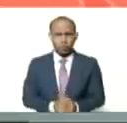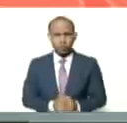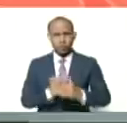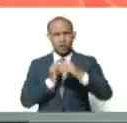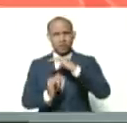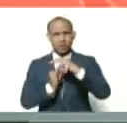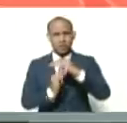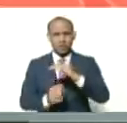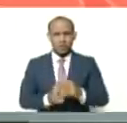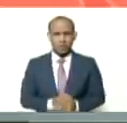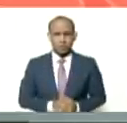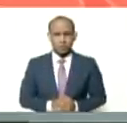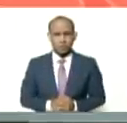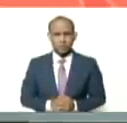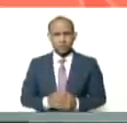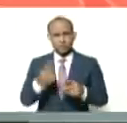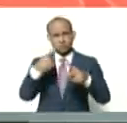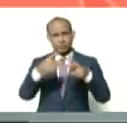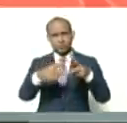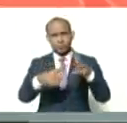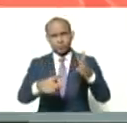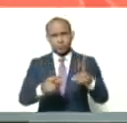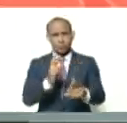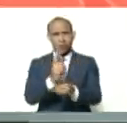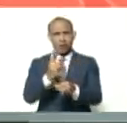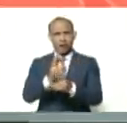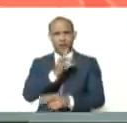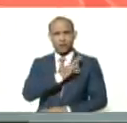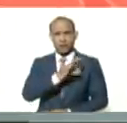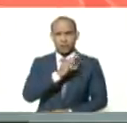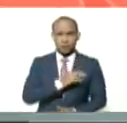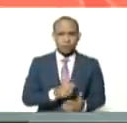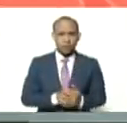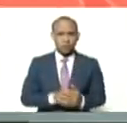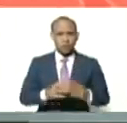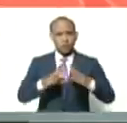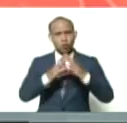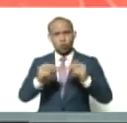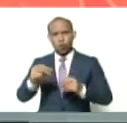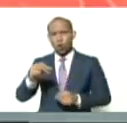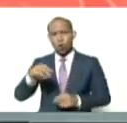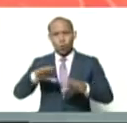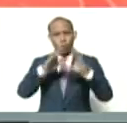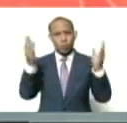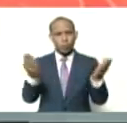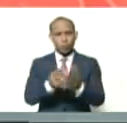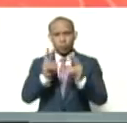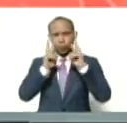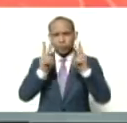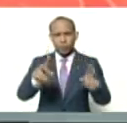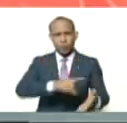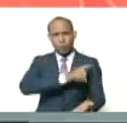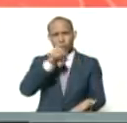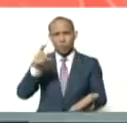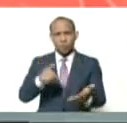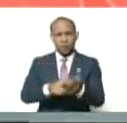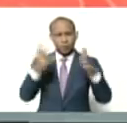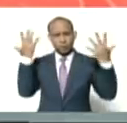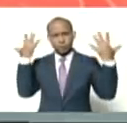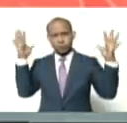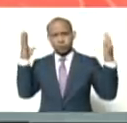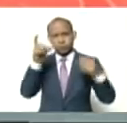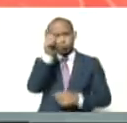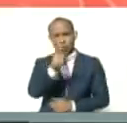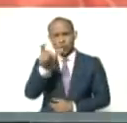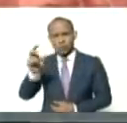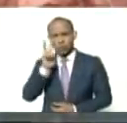Instagram y otros medios de redes sociales, y nos está viendo gente en el mundo entero. Vamos a darle un aplauso a la gente que